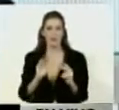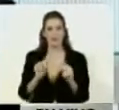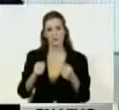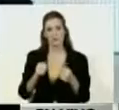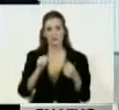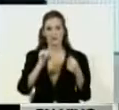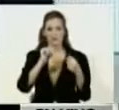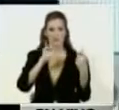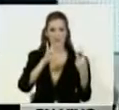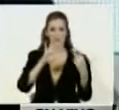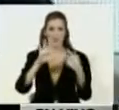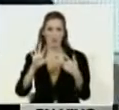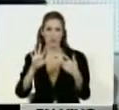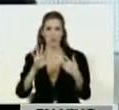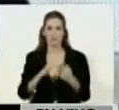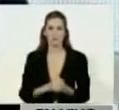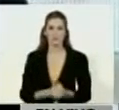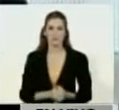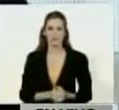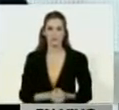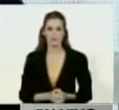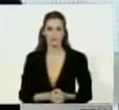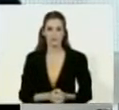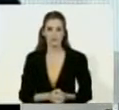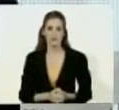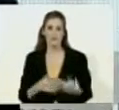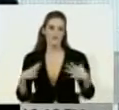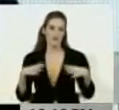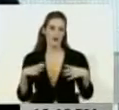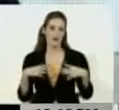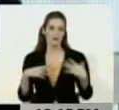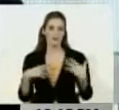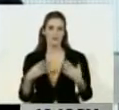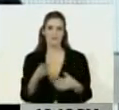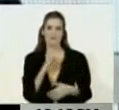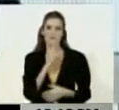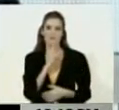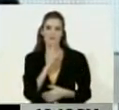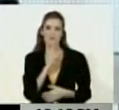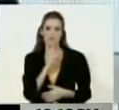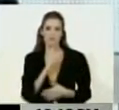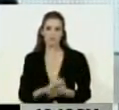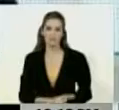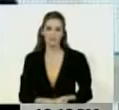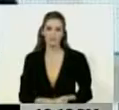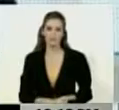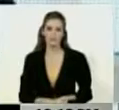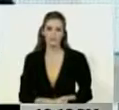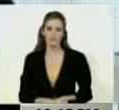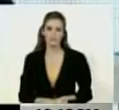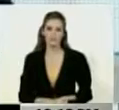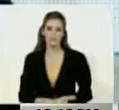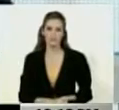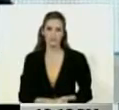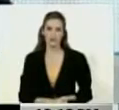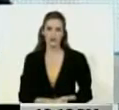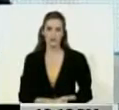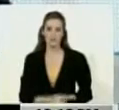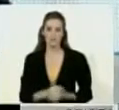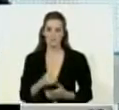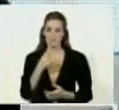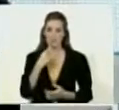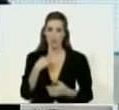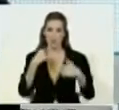el 78, que en unas vacaciones en Barinas, él me plantea